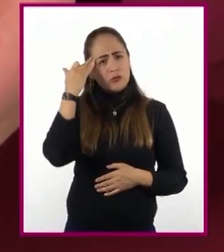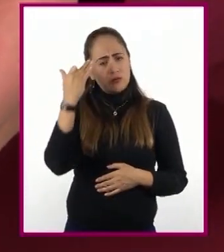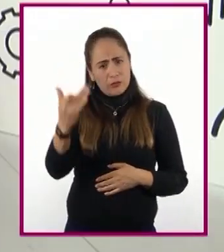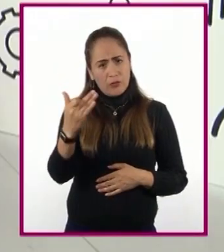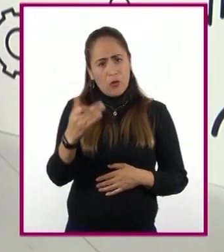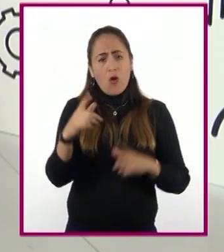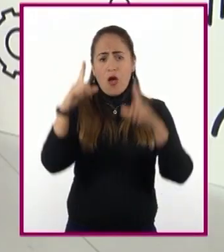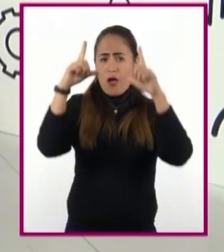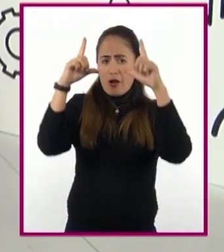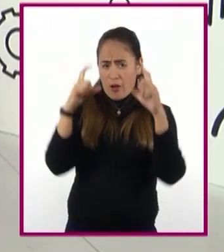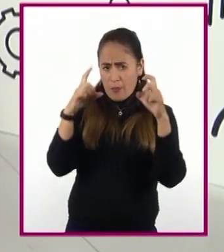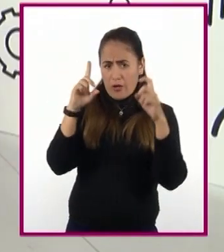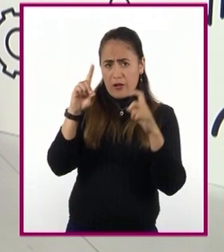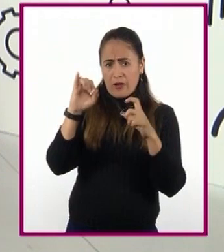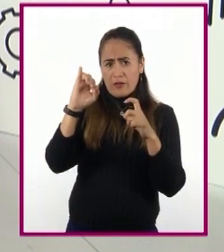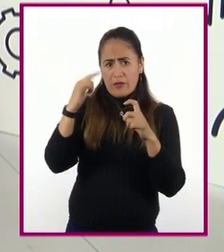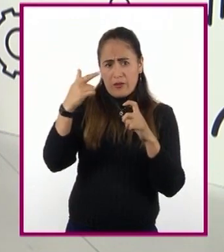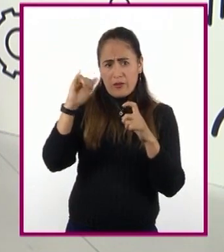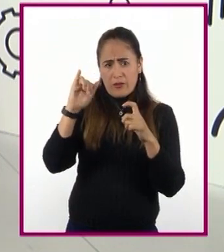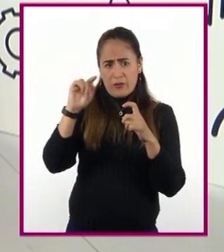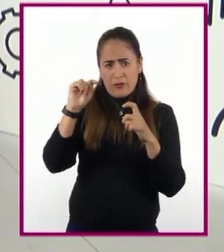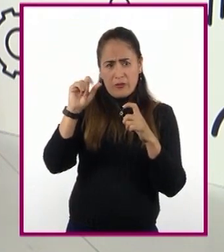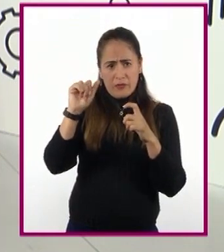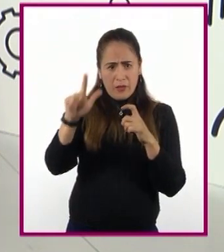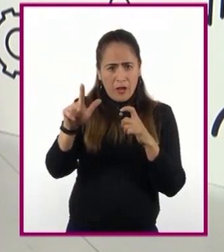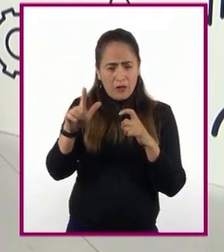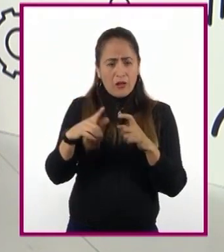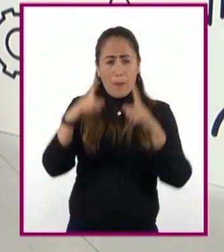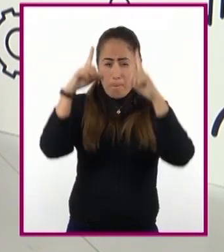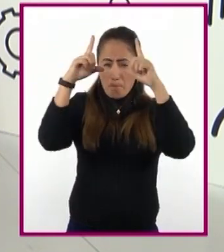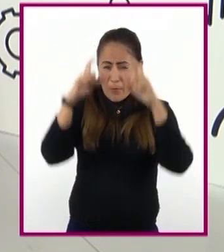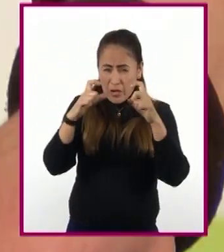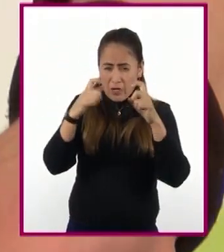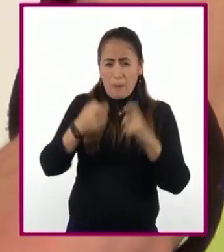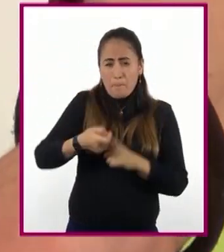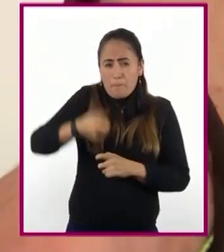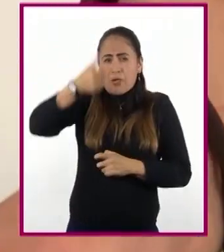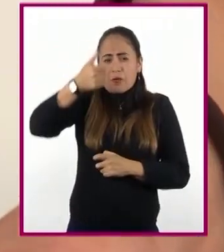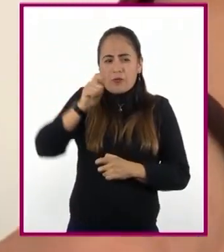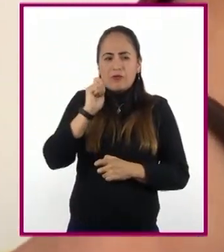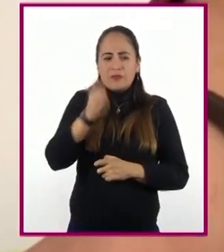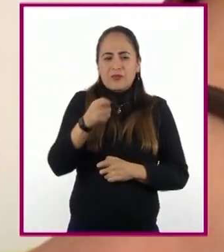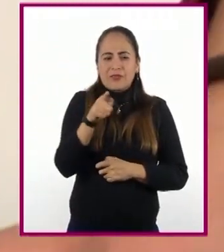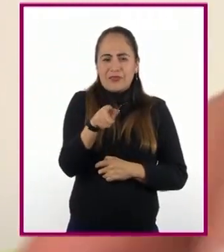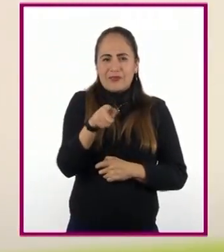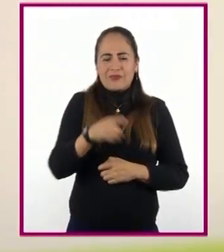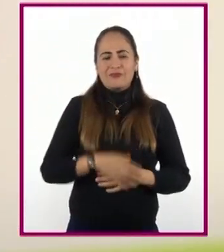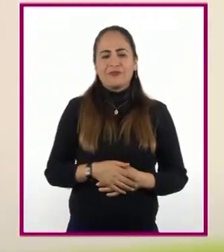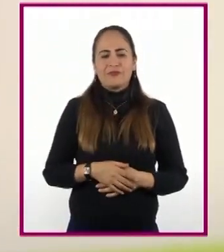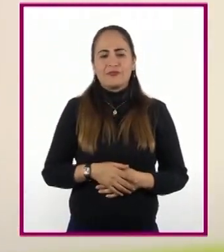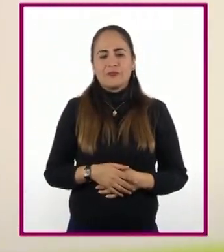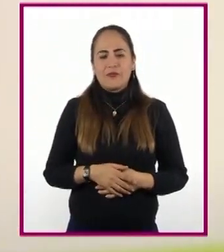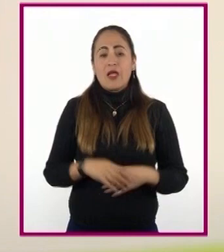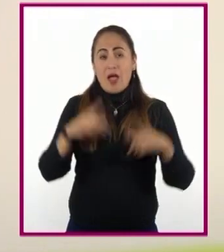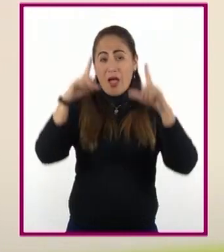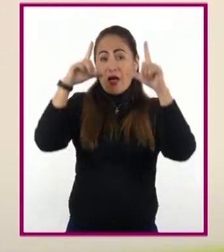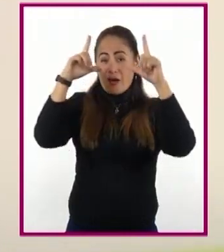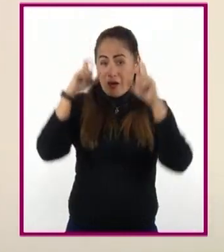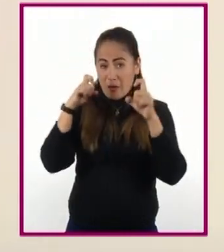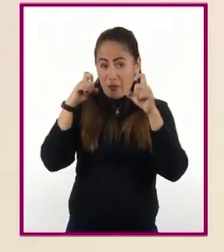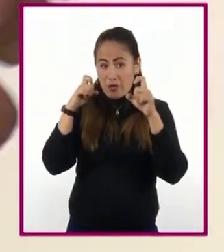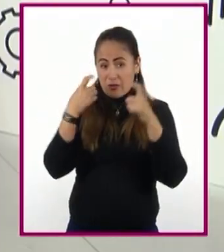las cámaras digitales. Una de las primeras cámaras digitales es esta. En esta cámara nosotros